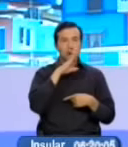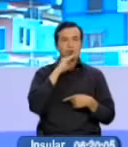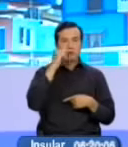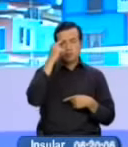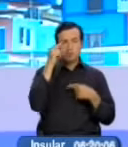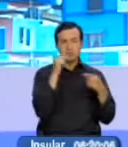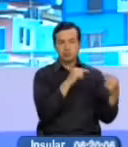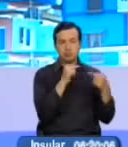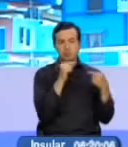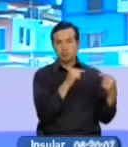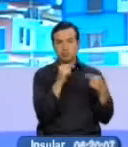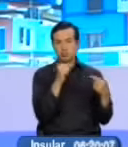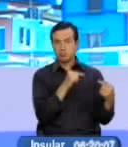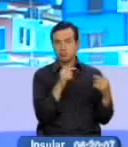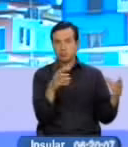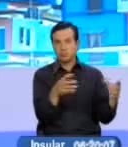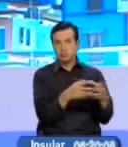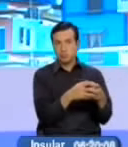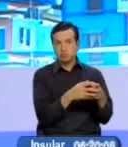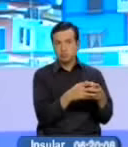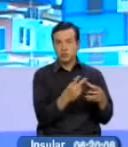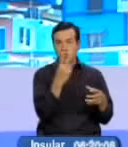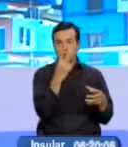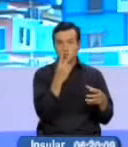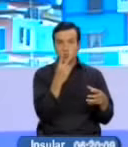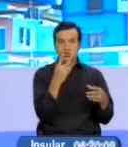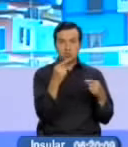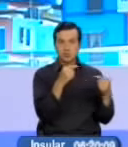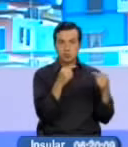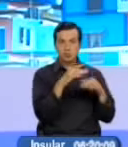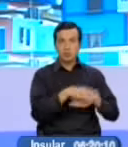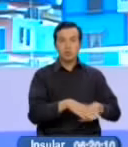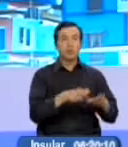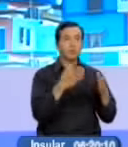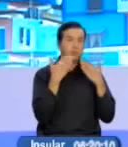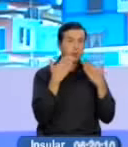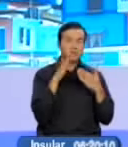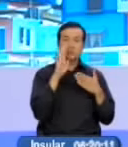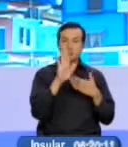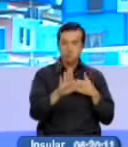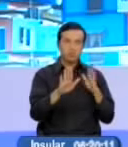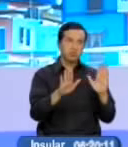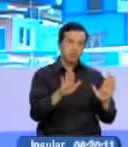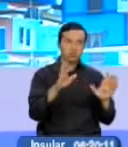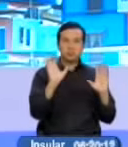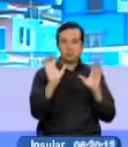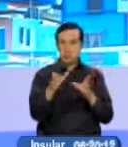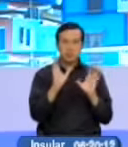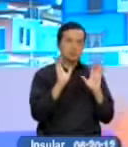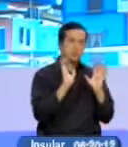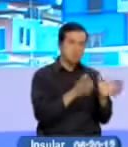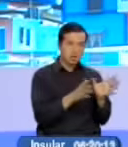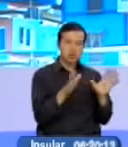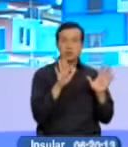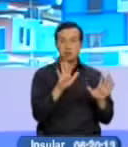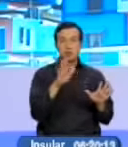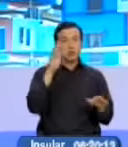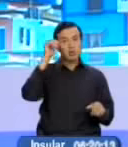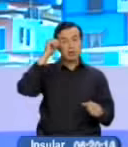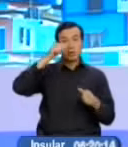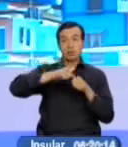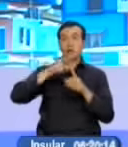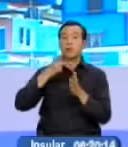significó que se ubiquen los dos, convivan los dos en Guayaquil y que tenga cada uno sus nichos. Pero recordemos qué es lo que